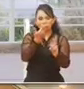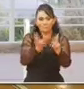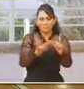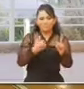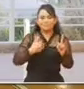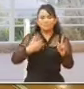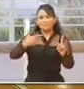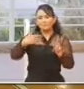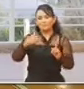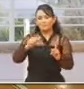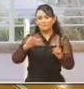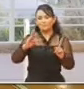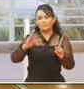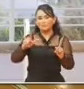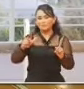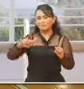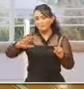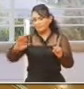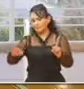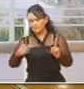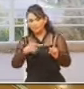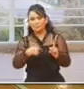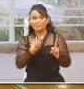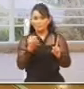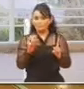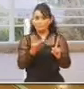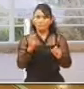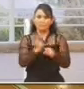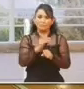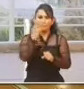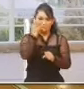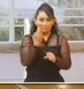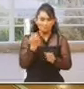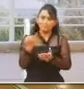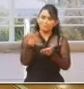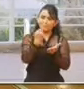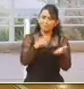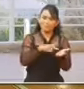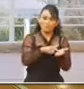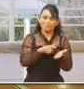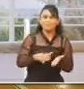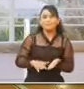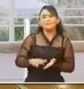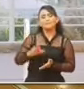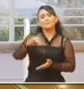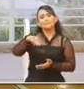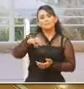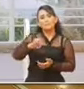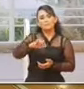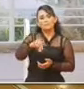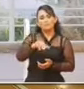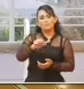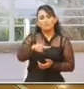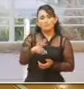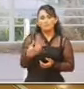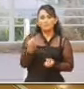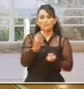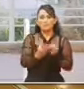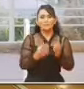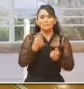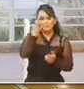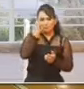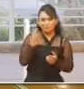finado Gabriel Gutiérrez San Pablo a la ciudadana Guillermina Mejía Calderón y se aprueba dar inicio al trámite de pensión por muerte. ¿Está